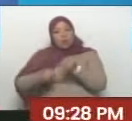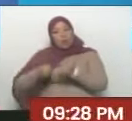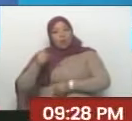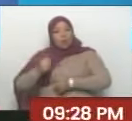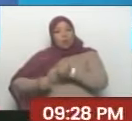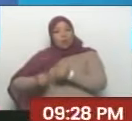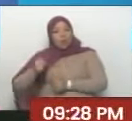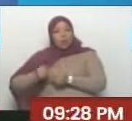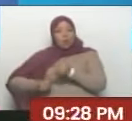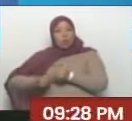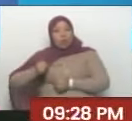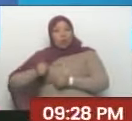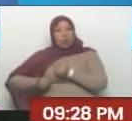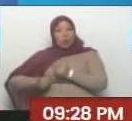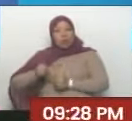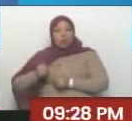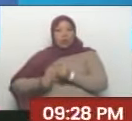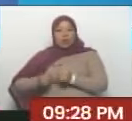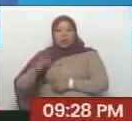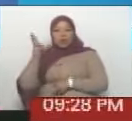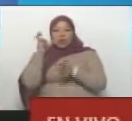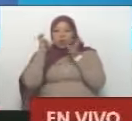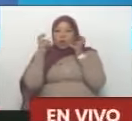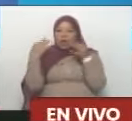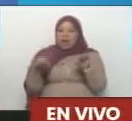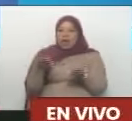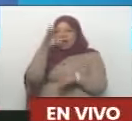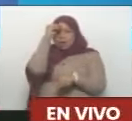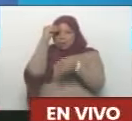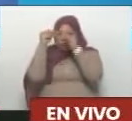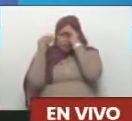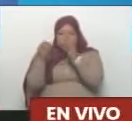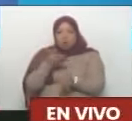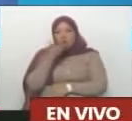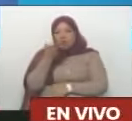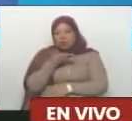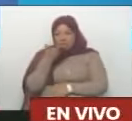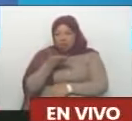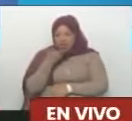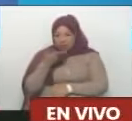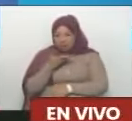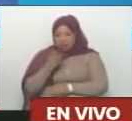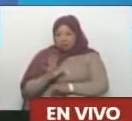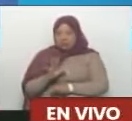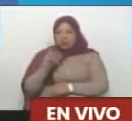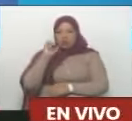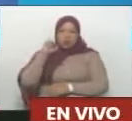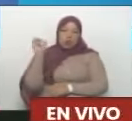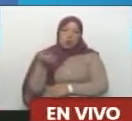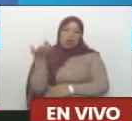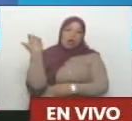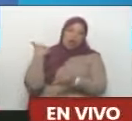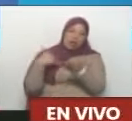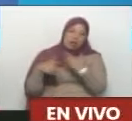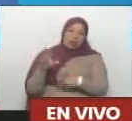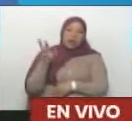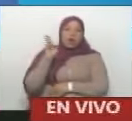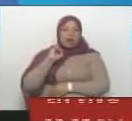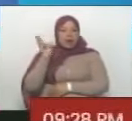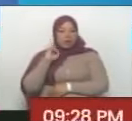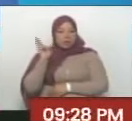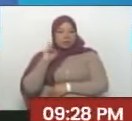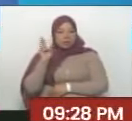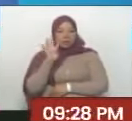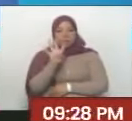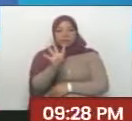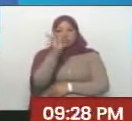¿verdad? Como escuchamos y nos aprendimos entre las pocas canciones del llano que se escuchaban en la radio antes